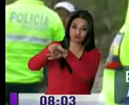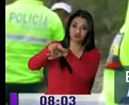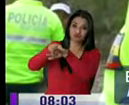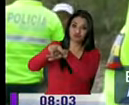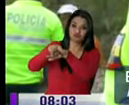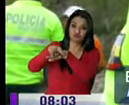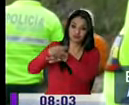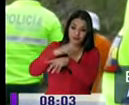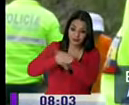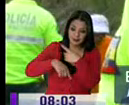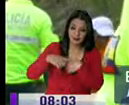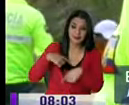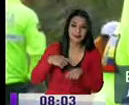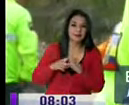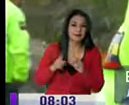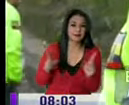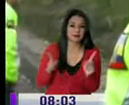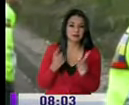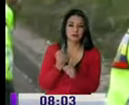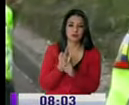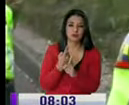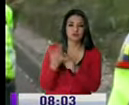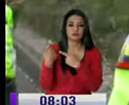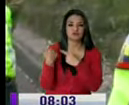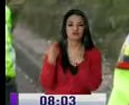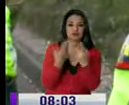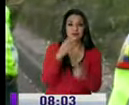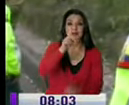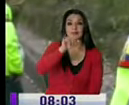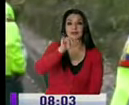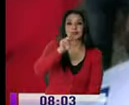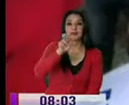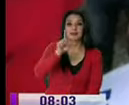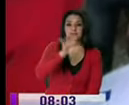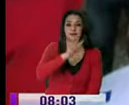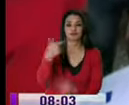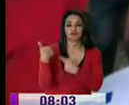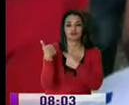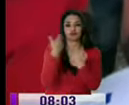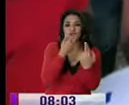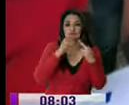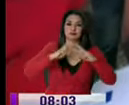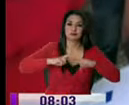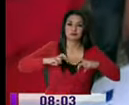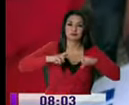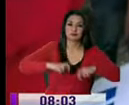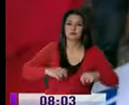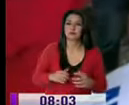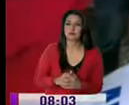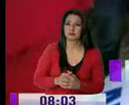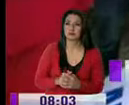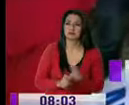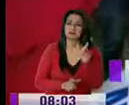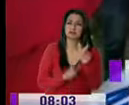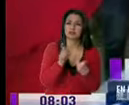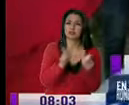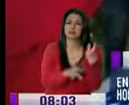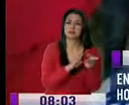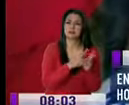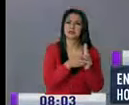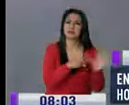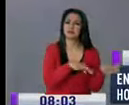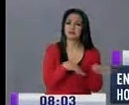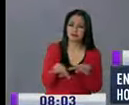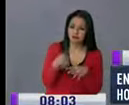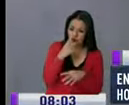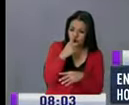de violencia, por lo cual es competencia de la DINASED investigar estos casos. Para los vecinos de Ñaño Loma, que llegaron movidos por la curiosidad,